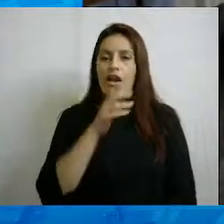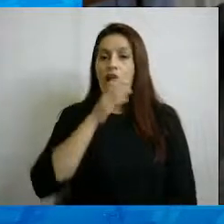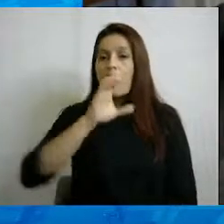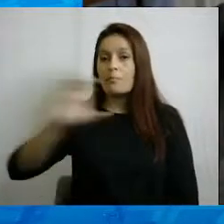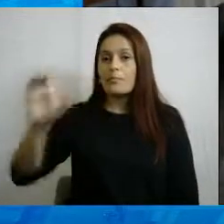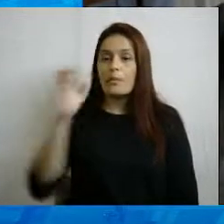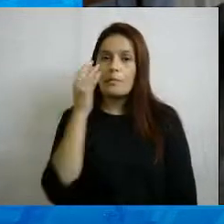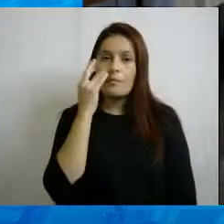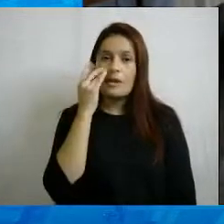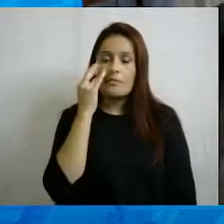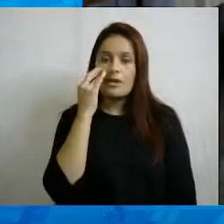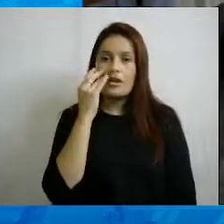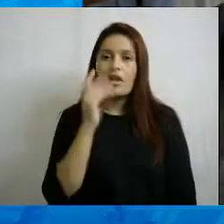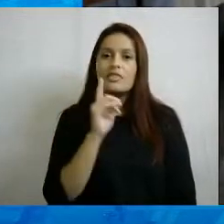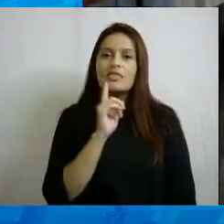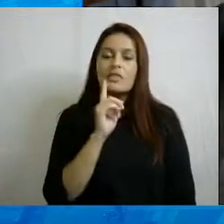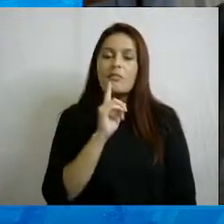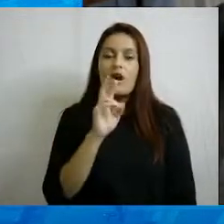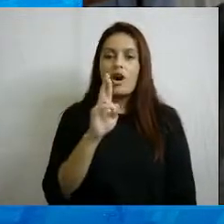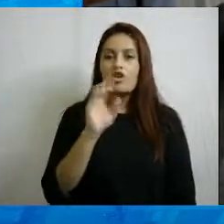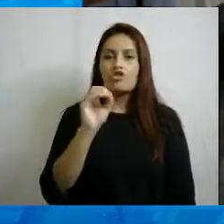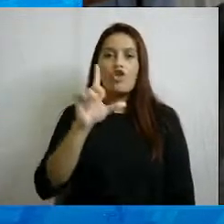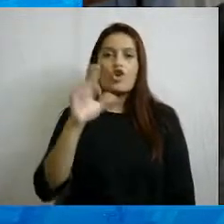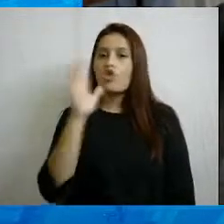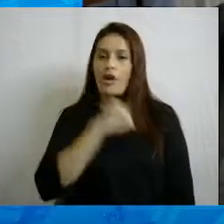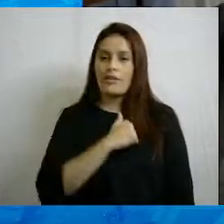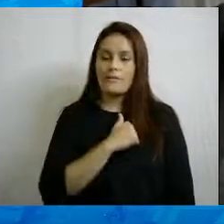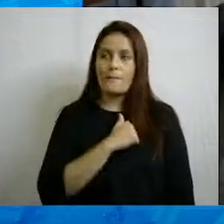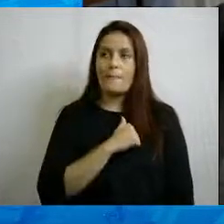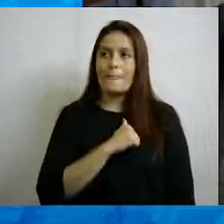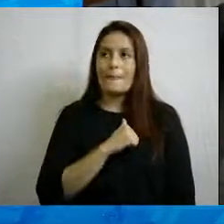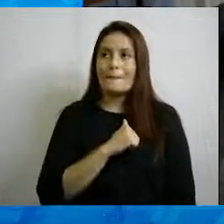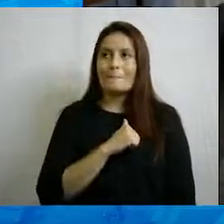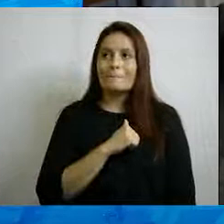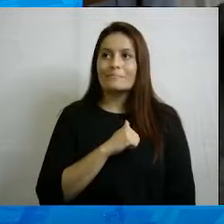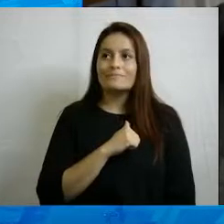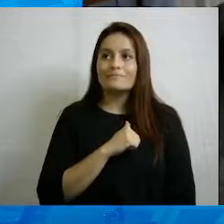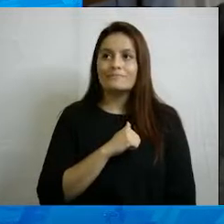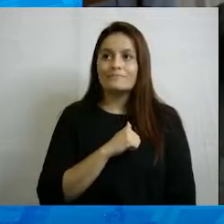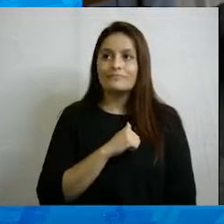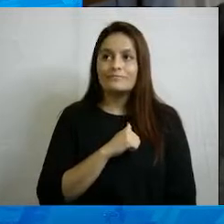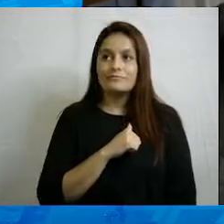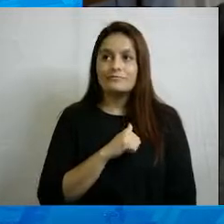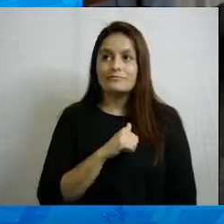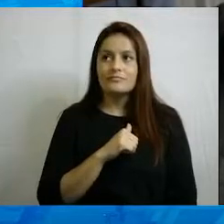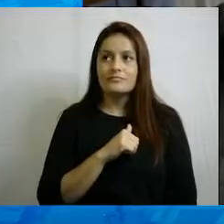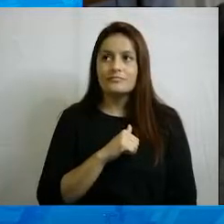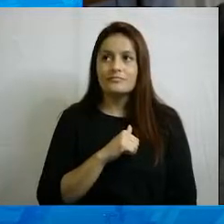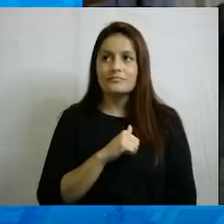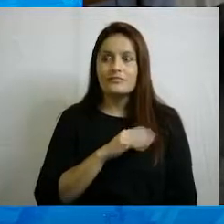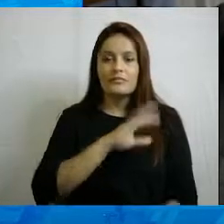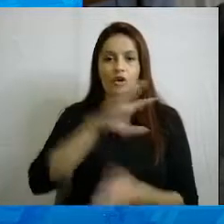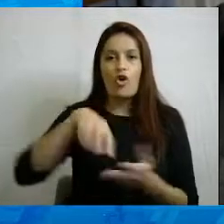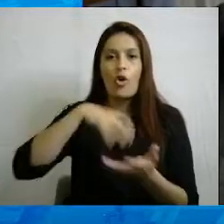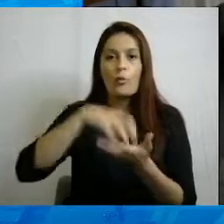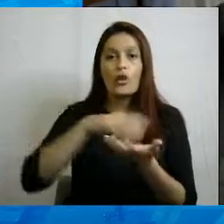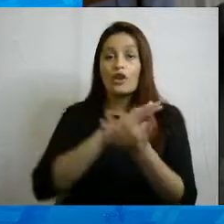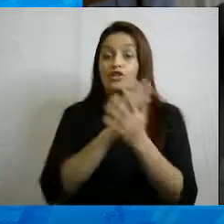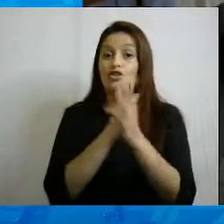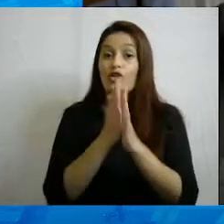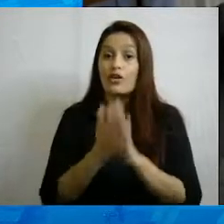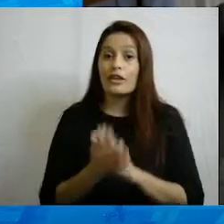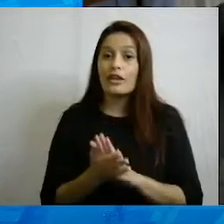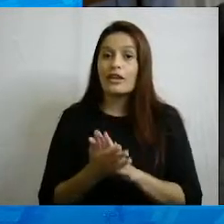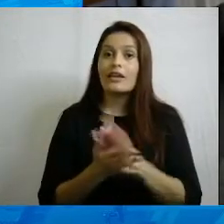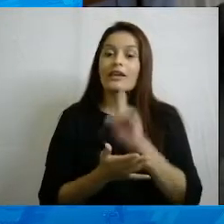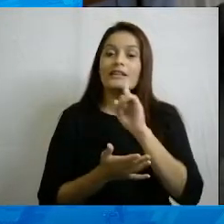por el tema de los loteos irregulares. Pero la raíz del asunto está que esto no pasa en todas las comunas, sino que pasa en las que se da